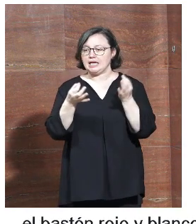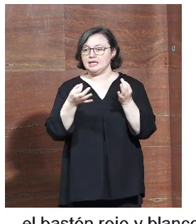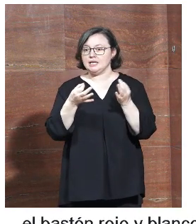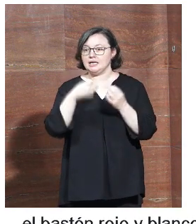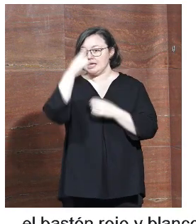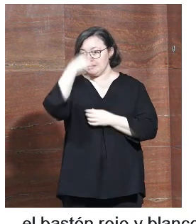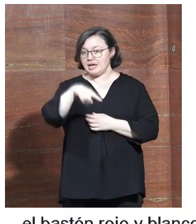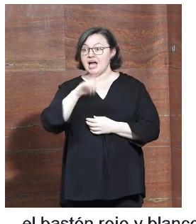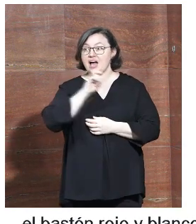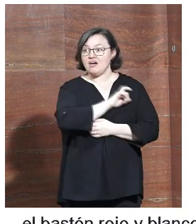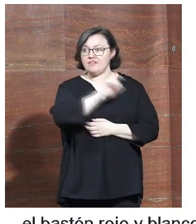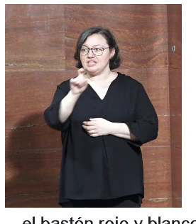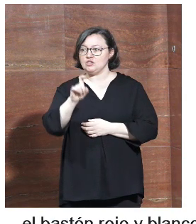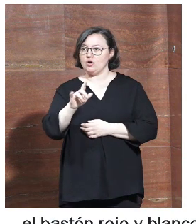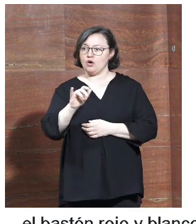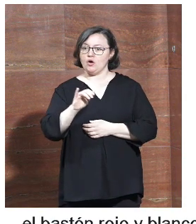sepáis que es un